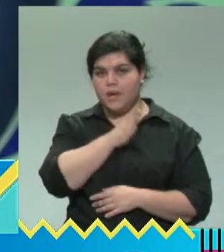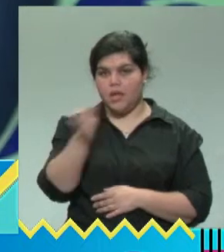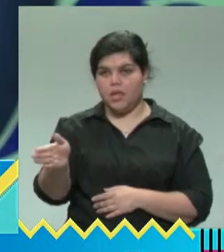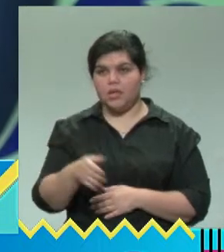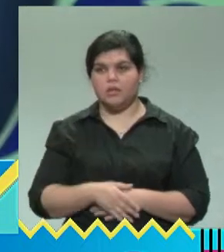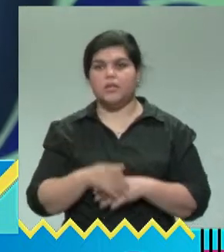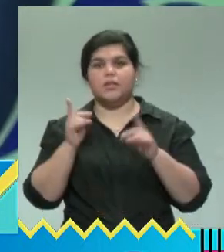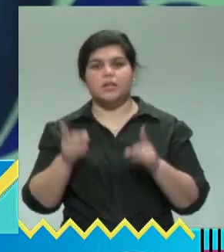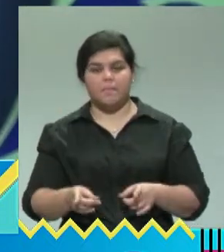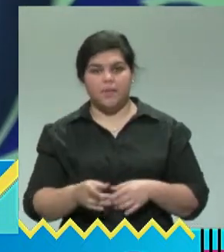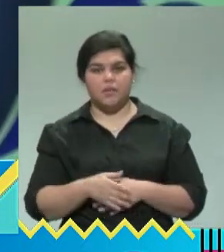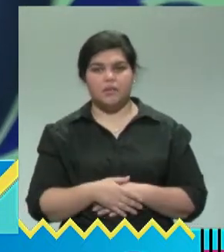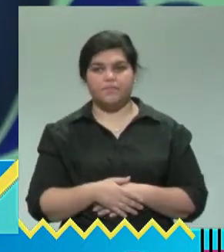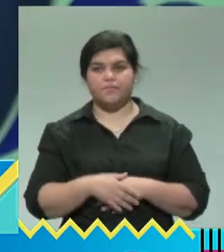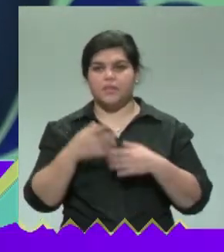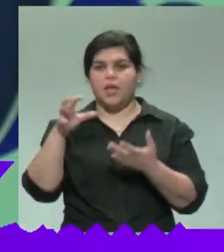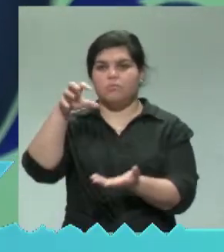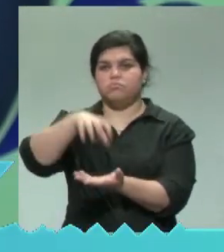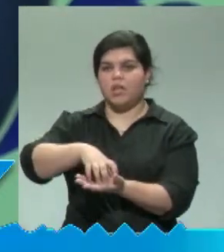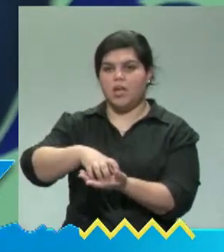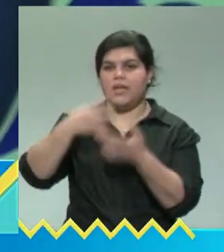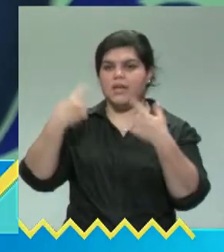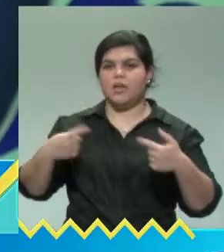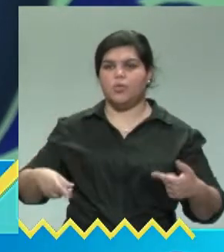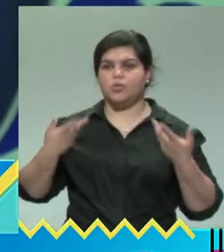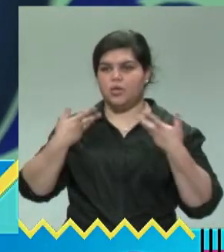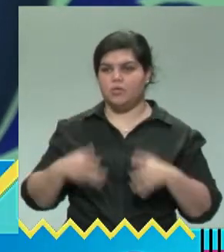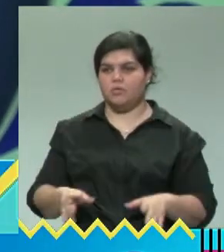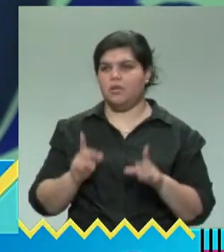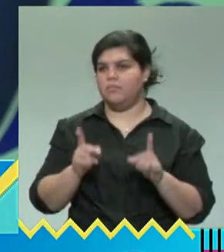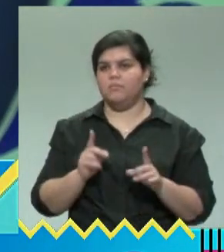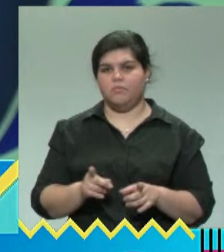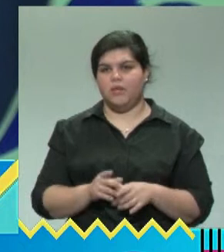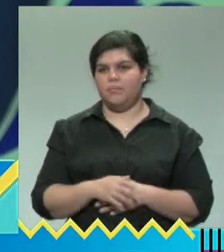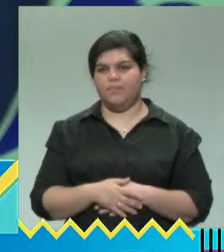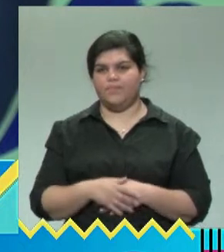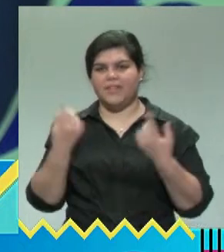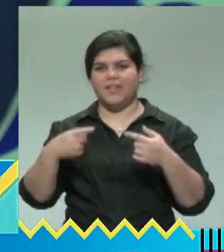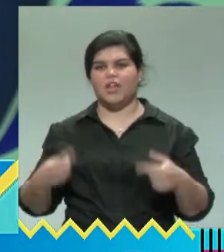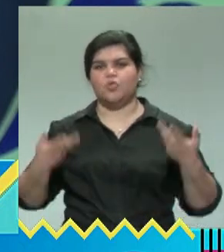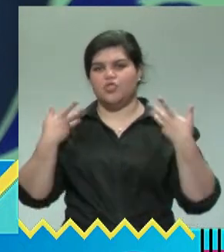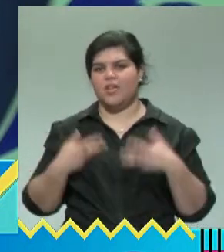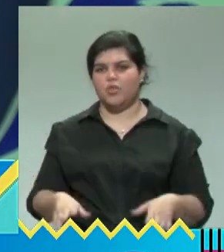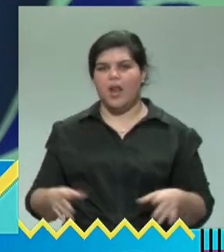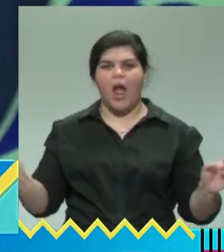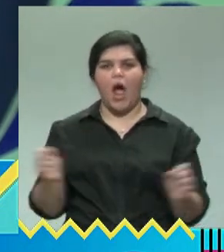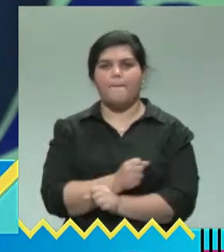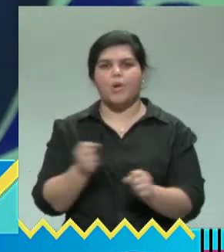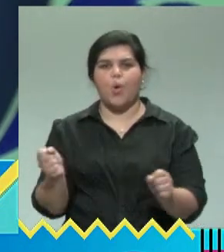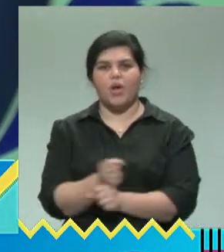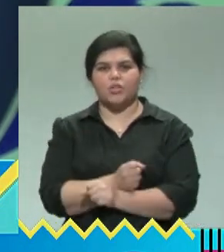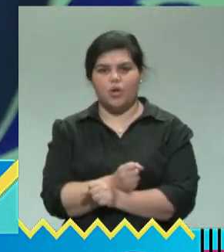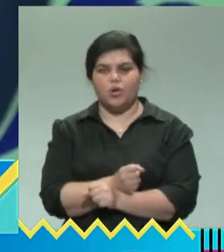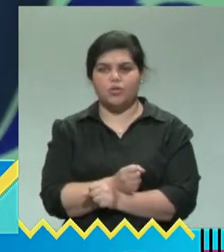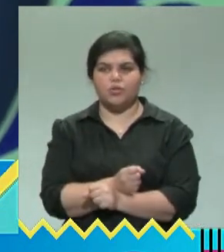que ir a recursos naturales. A cualquiera de los dos lugares, todo termina igual en recursos naturales en estos temas. Para autorizar